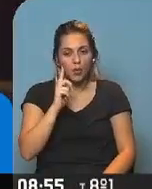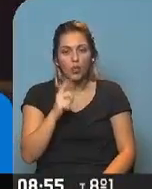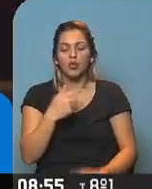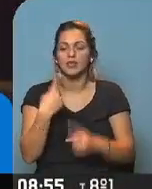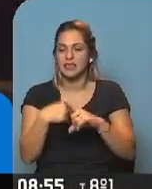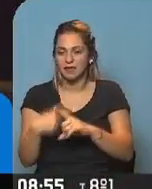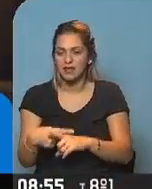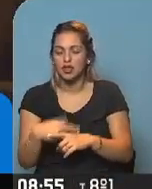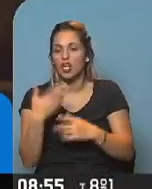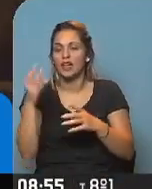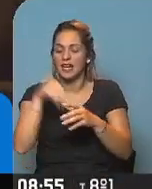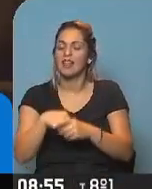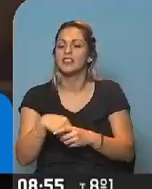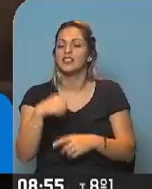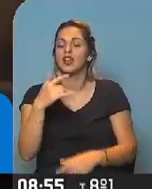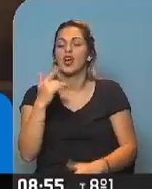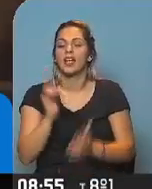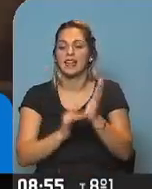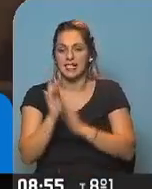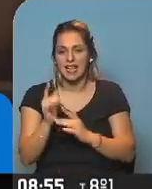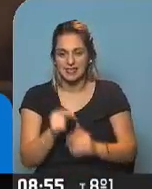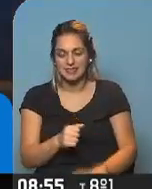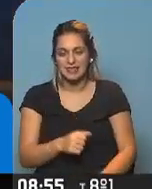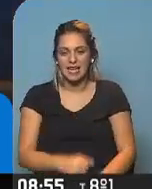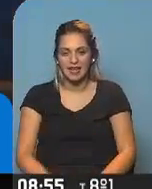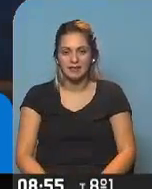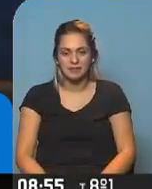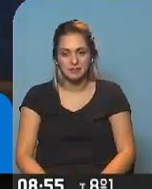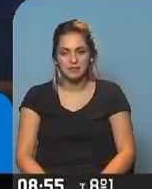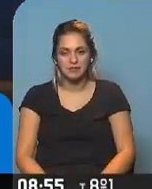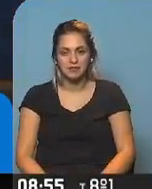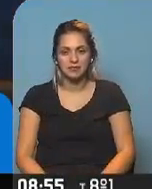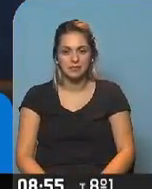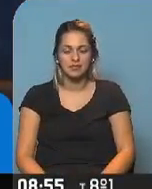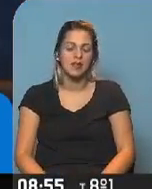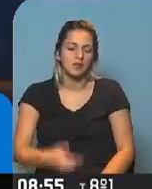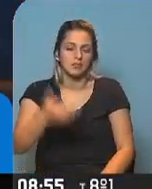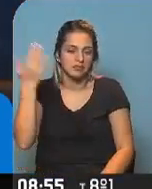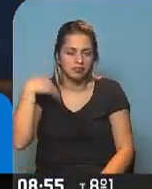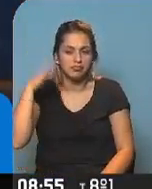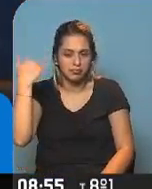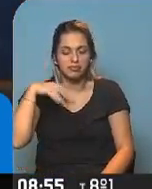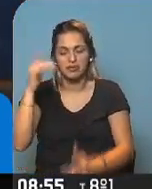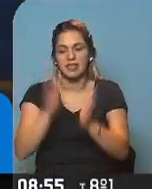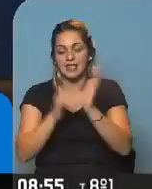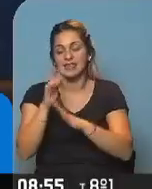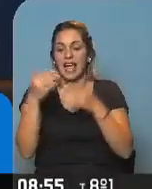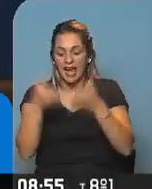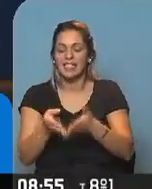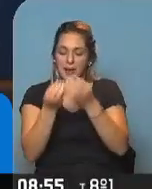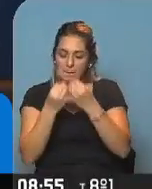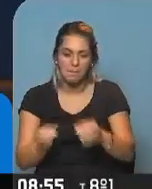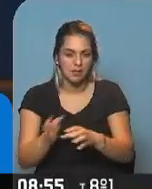luego en la iglesia de san francisco porque la catedral estaba semiderruida no era catedral siquiera y bueno ahí comenzó todo